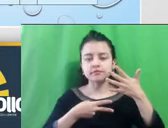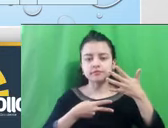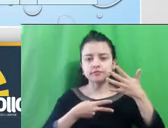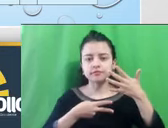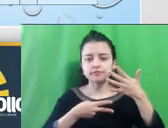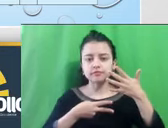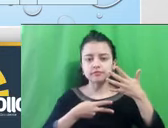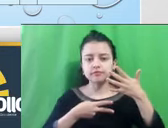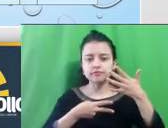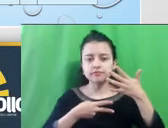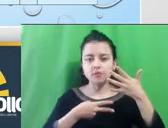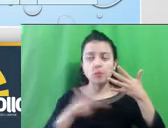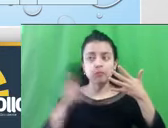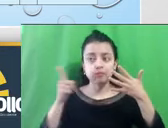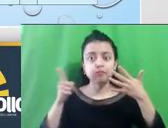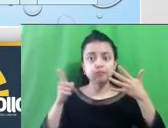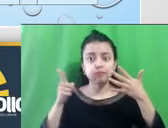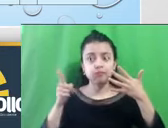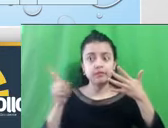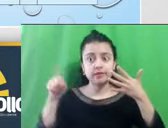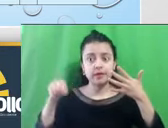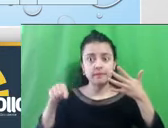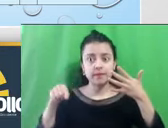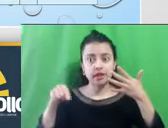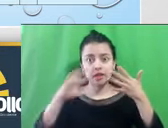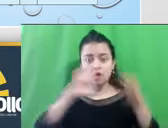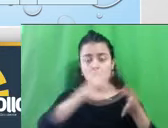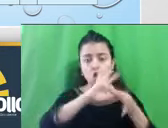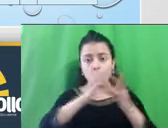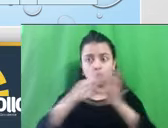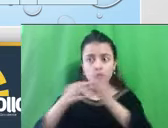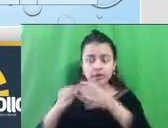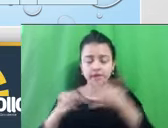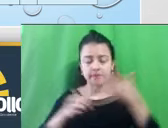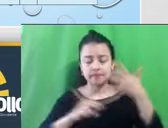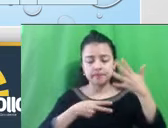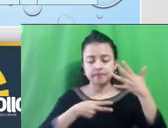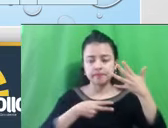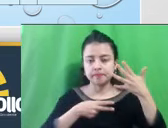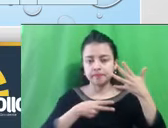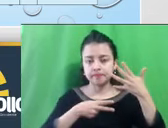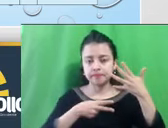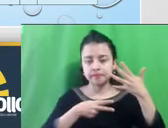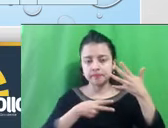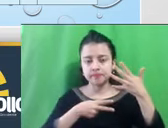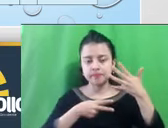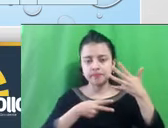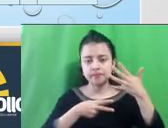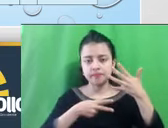también una línea que comunique ese pozo con nuestra planta.